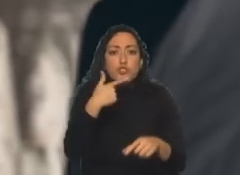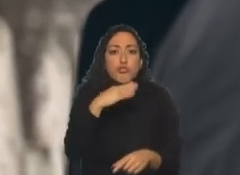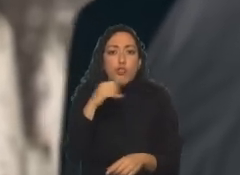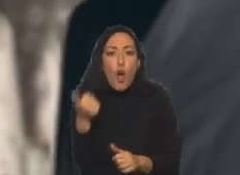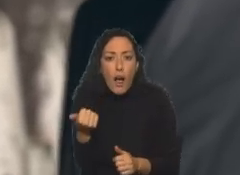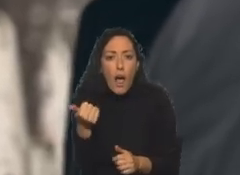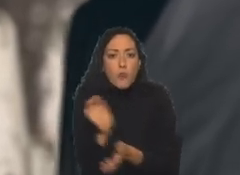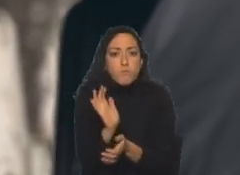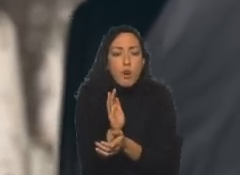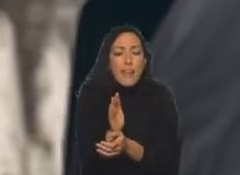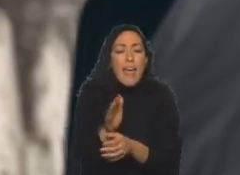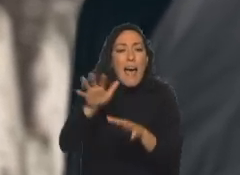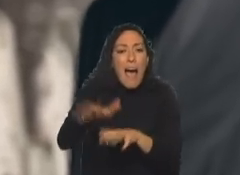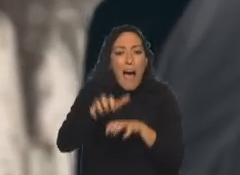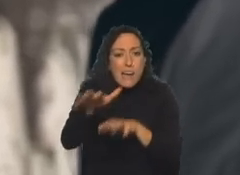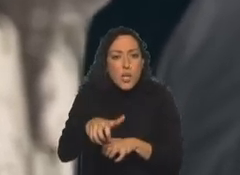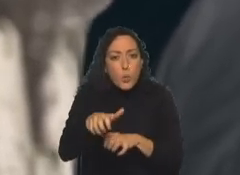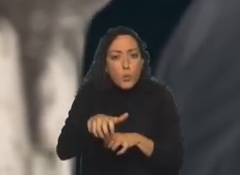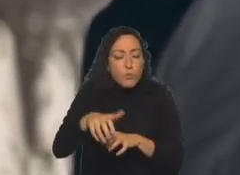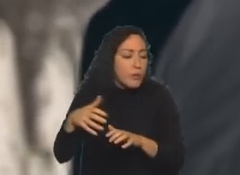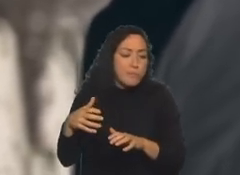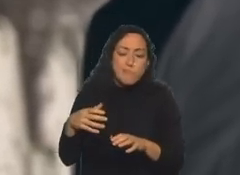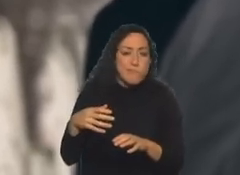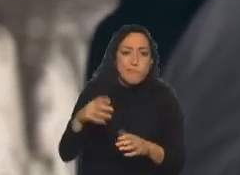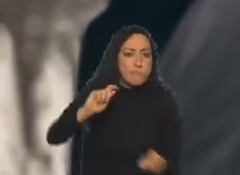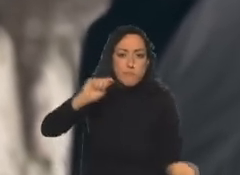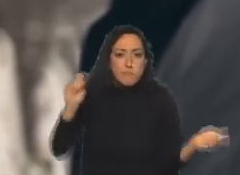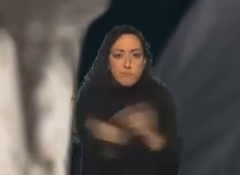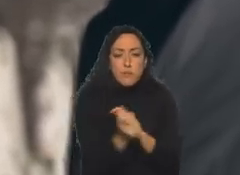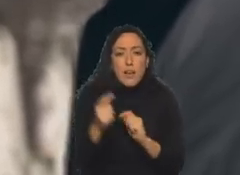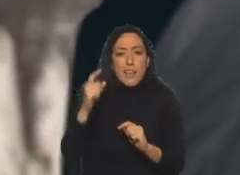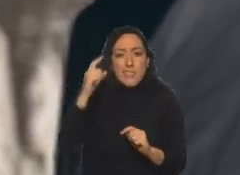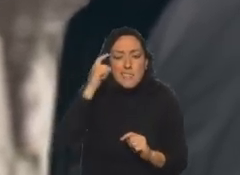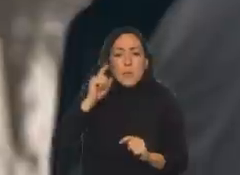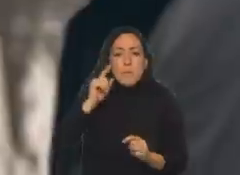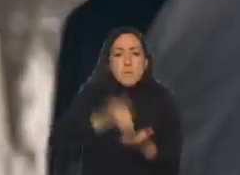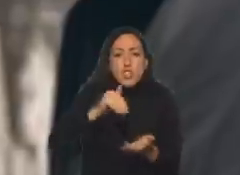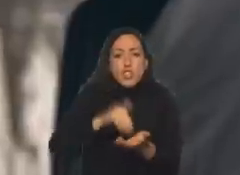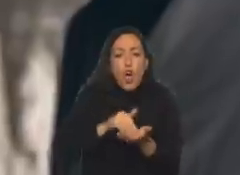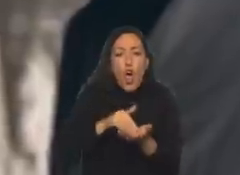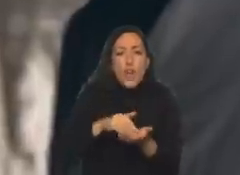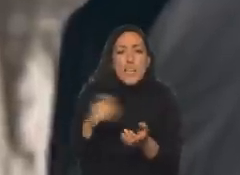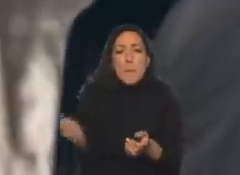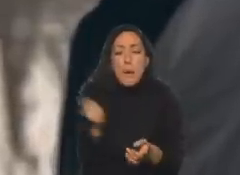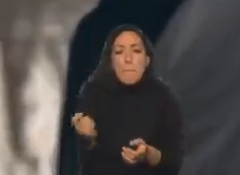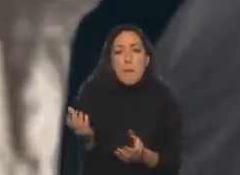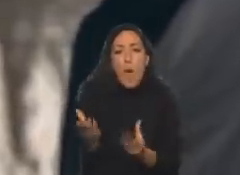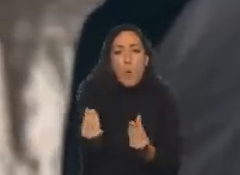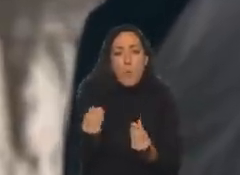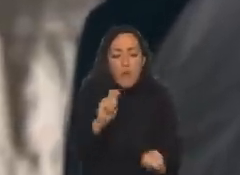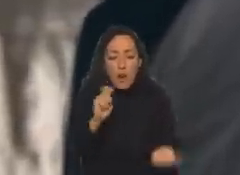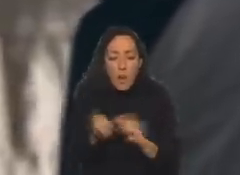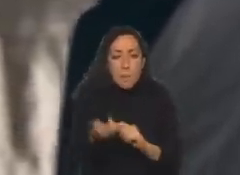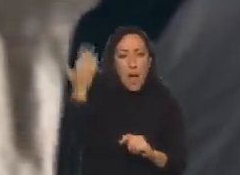le arrebató a la ganadería desde los 90 para acá 10 millones de hectáreas a la pampa húmeda. Esos 10 millones de hectáreas